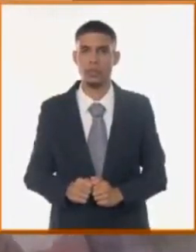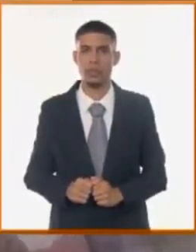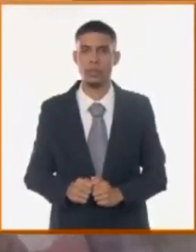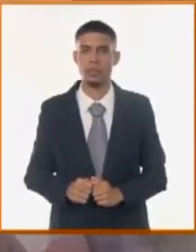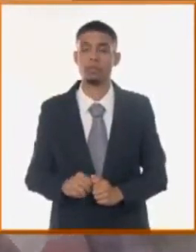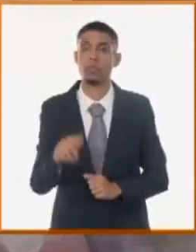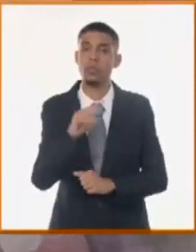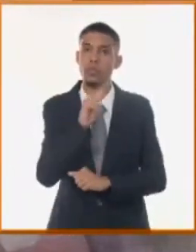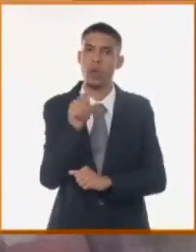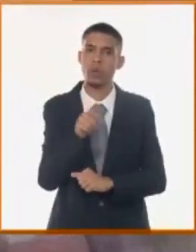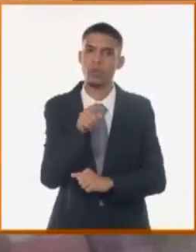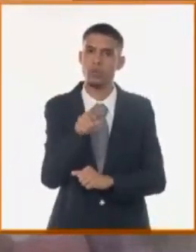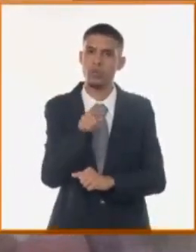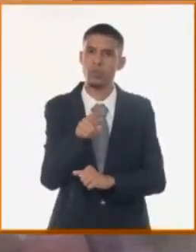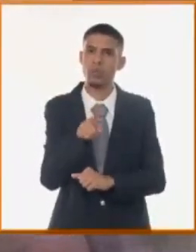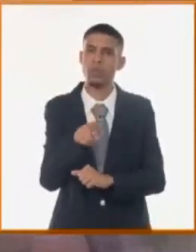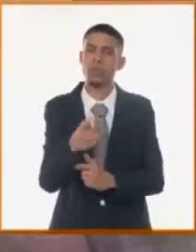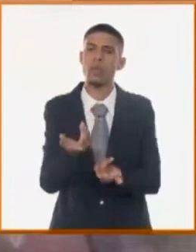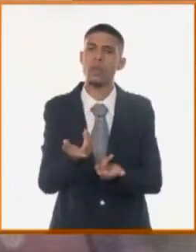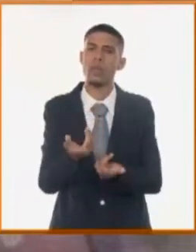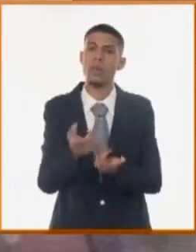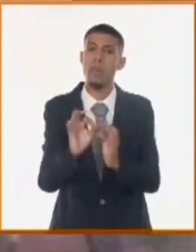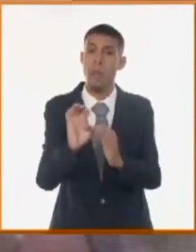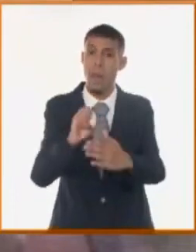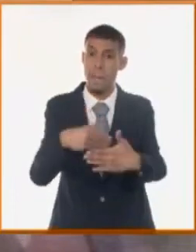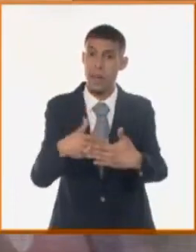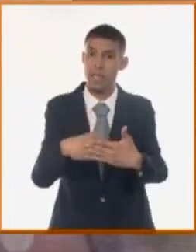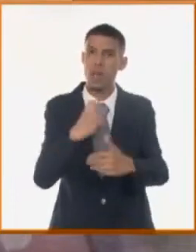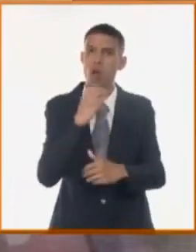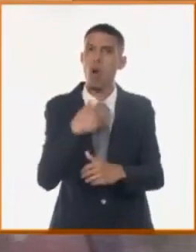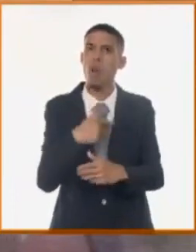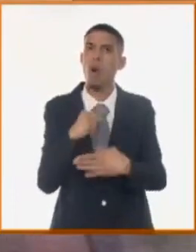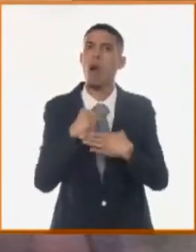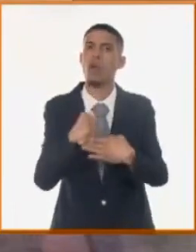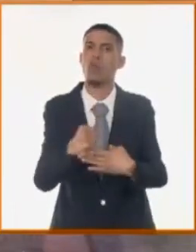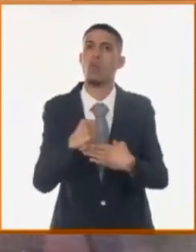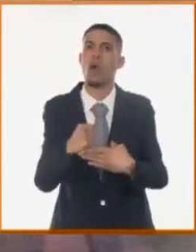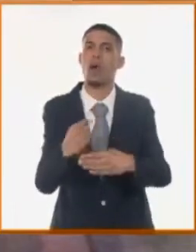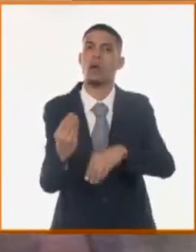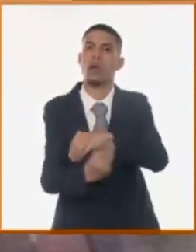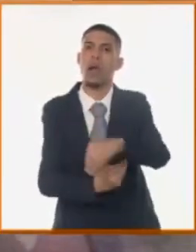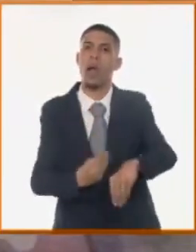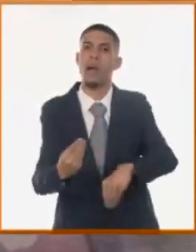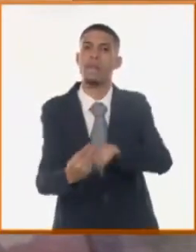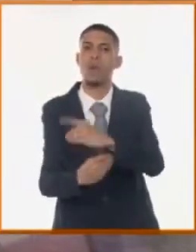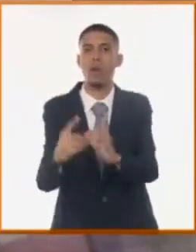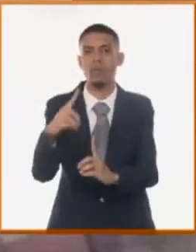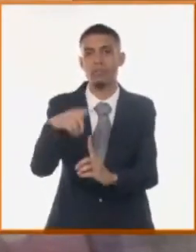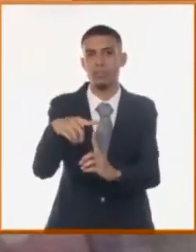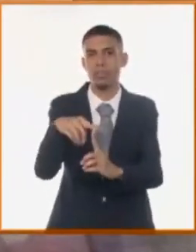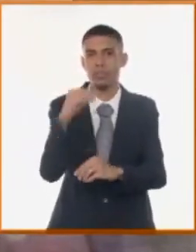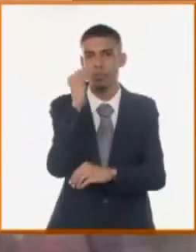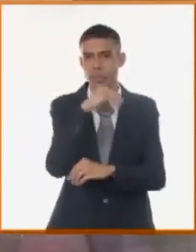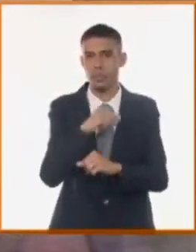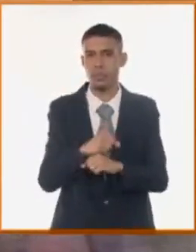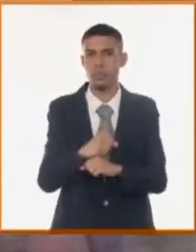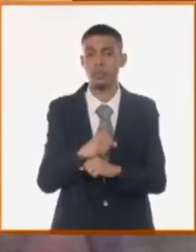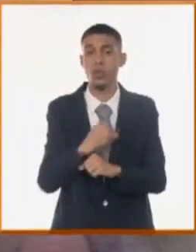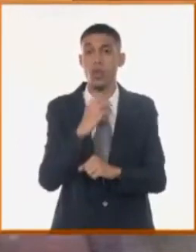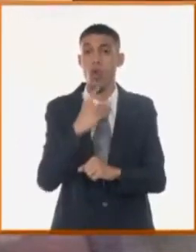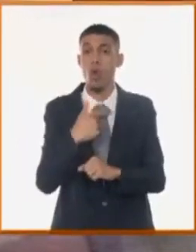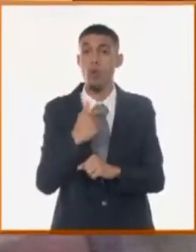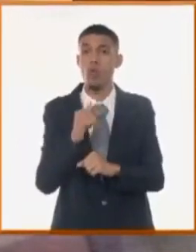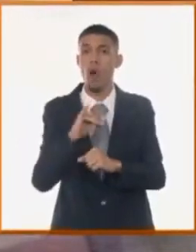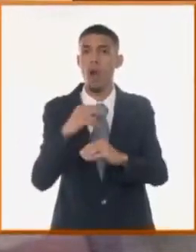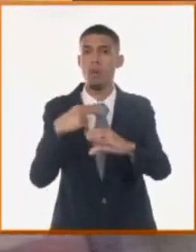aporta DeSoft a la transformación digital del país? ¿Cómo impacta en esa idea del gobierno electrónico? ¿Cómo estructura